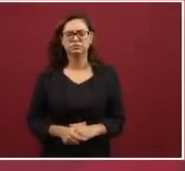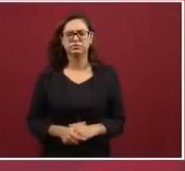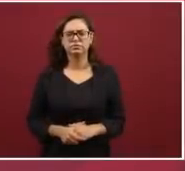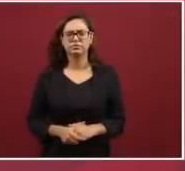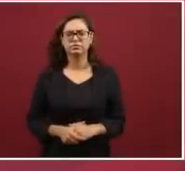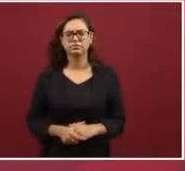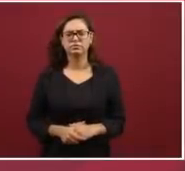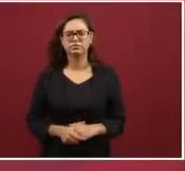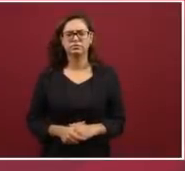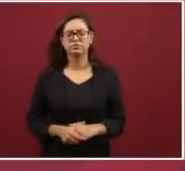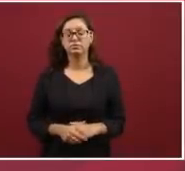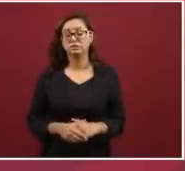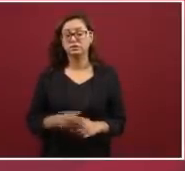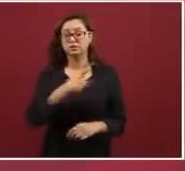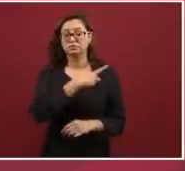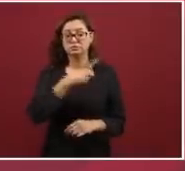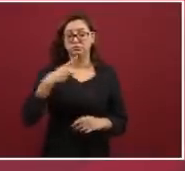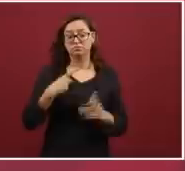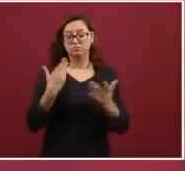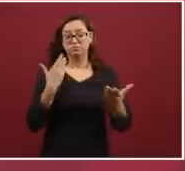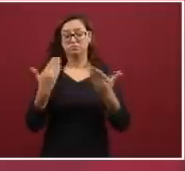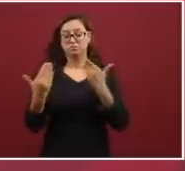la tendencia.